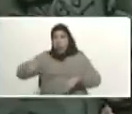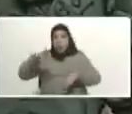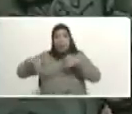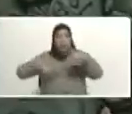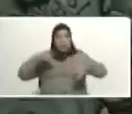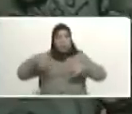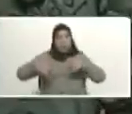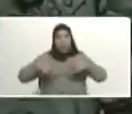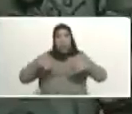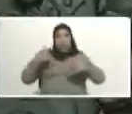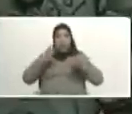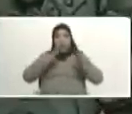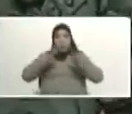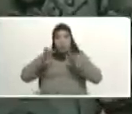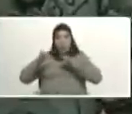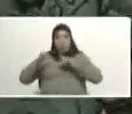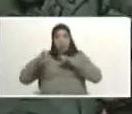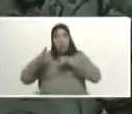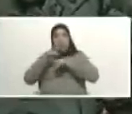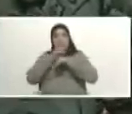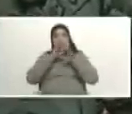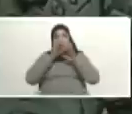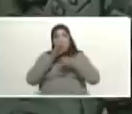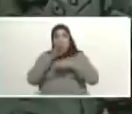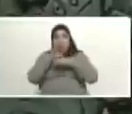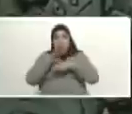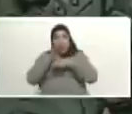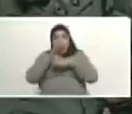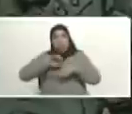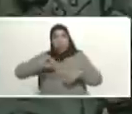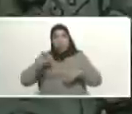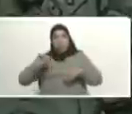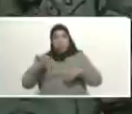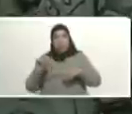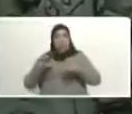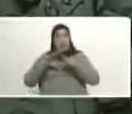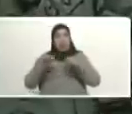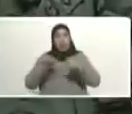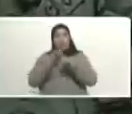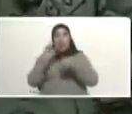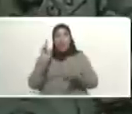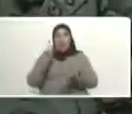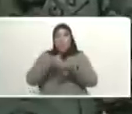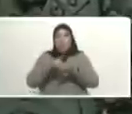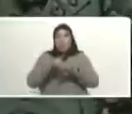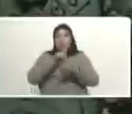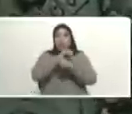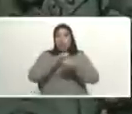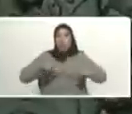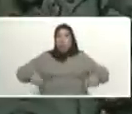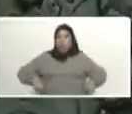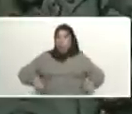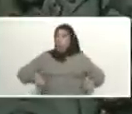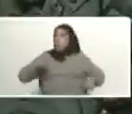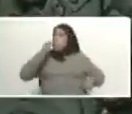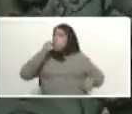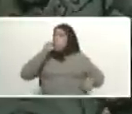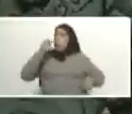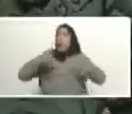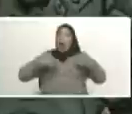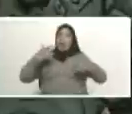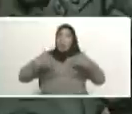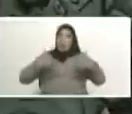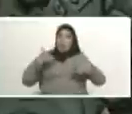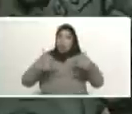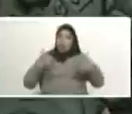la ley, del orden, del Estado, allí está la Guardia Nacional Bolivariana, con su capacidad